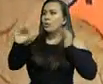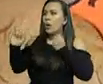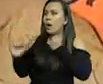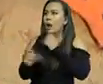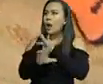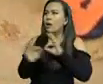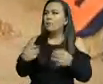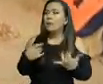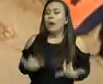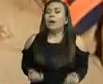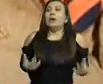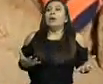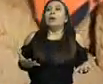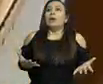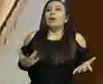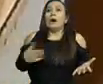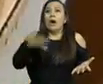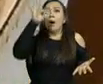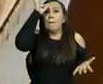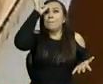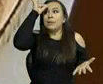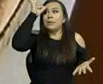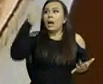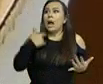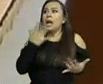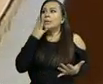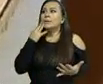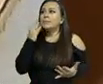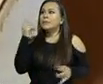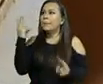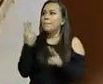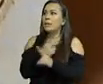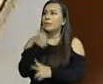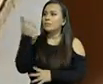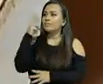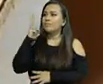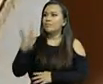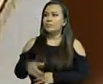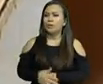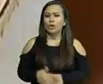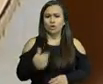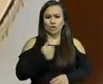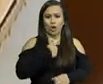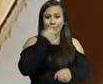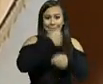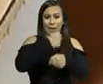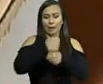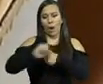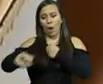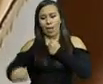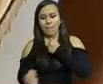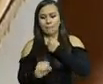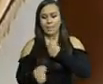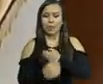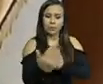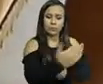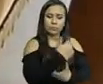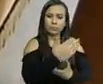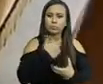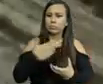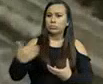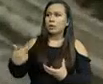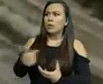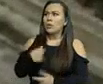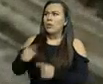despertó en una casa de salud cuenta su experiencia éste ya estaba trabajando y lo que